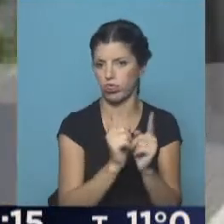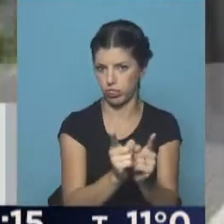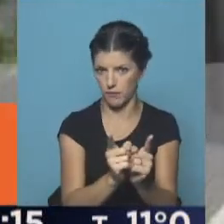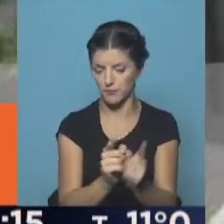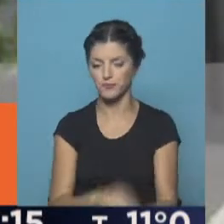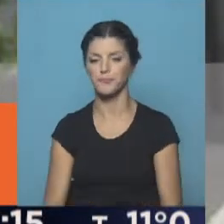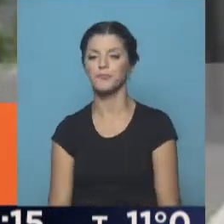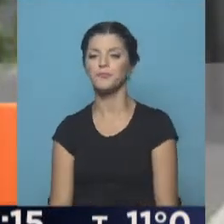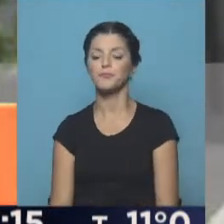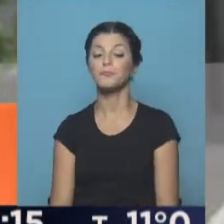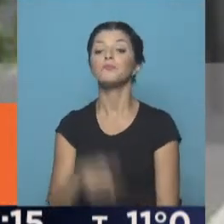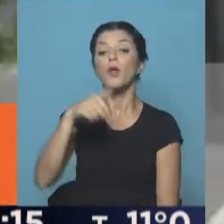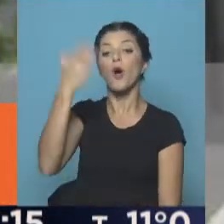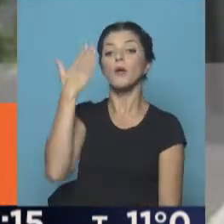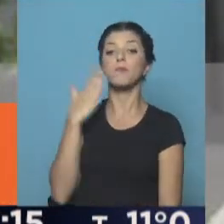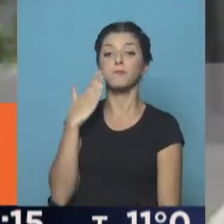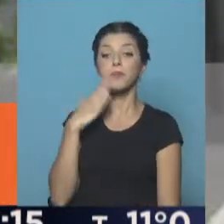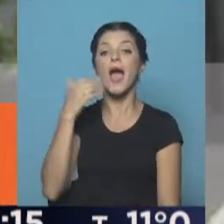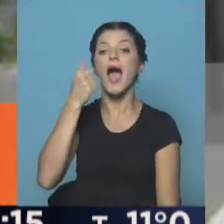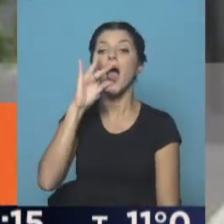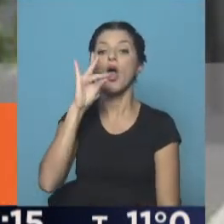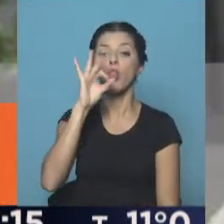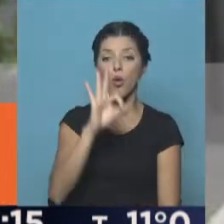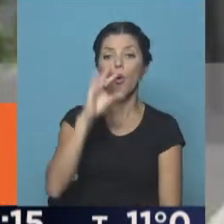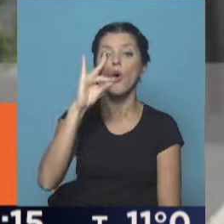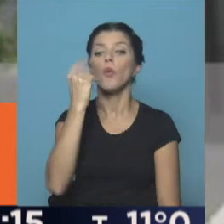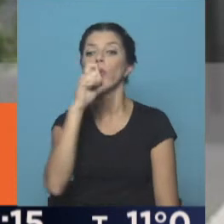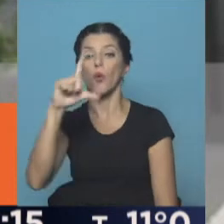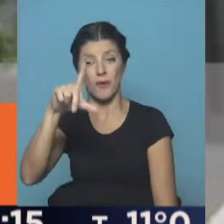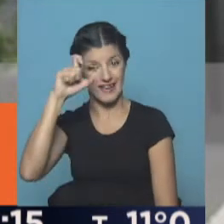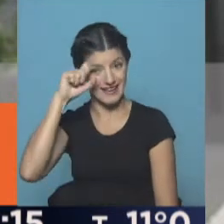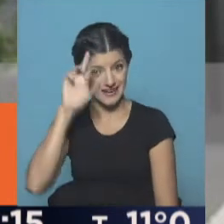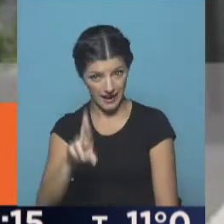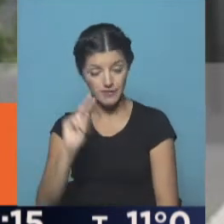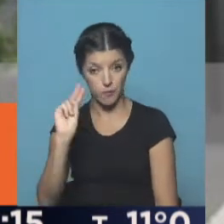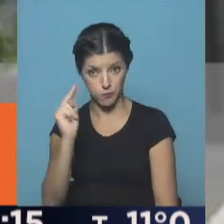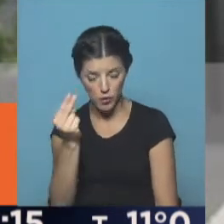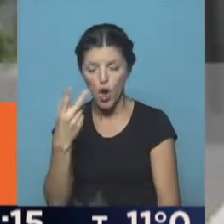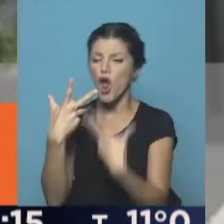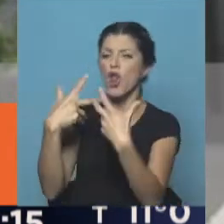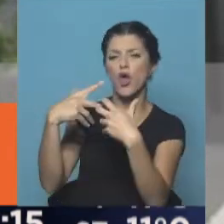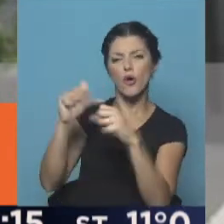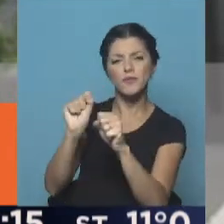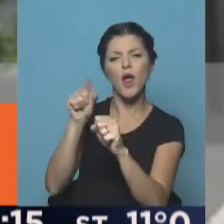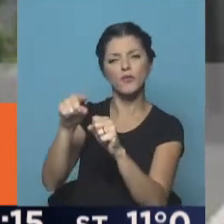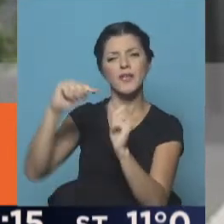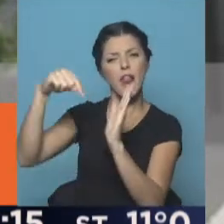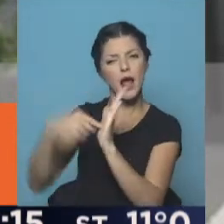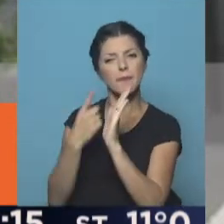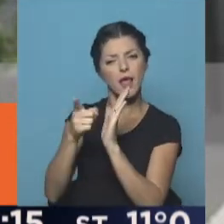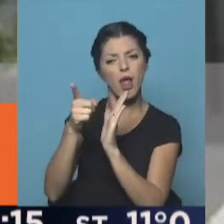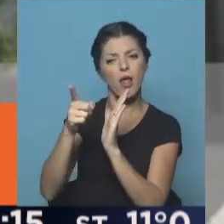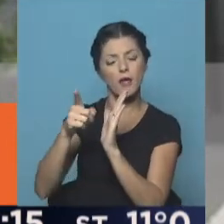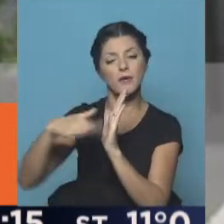Falleció esta tarde el financista Aldo Ducler, ligado a la familia Kirchner, después de ser encontrado desvanecido en el microcentro de la ciudad de